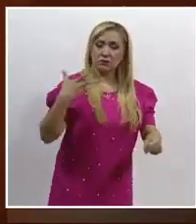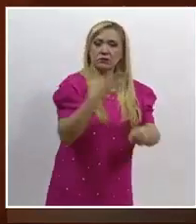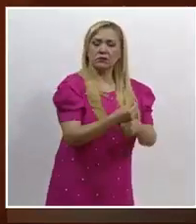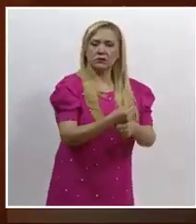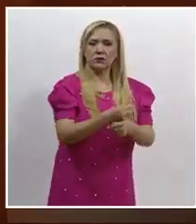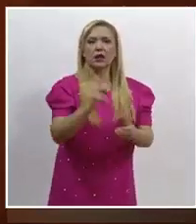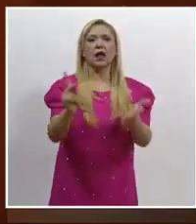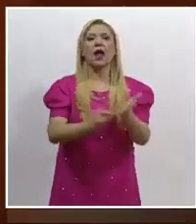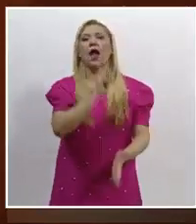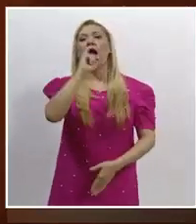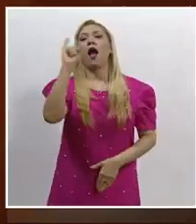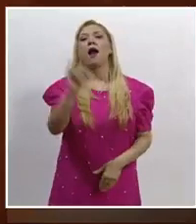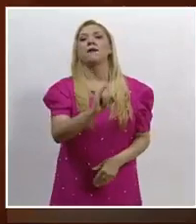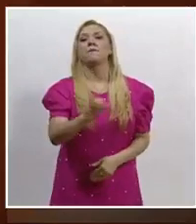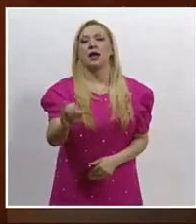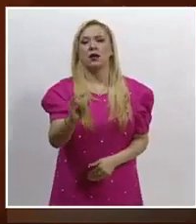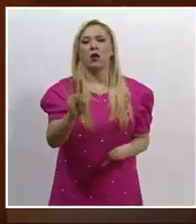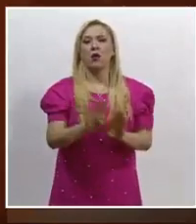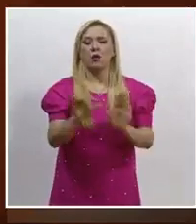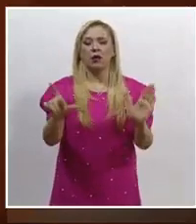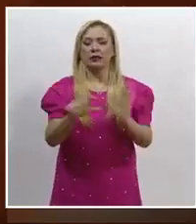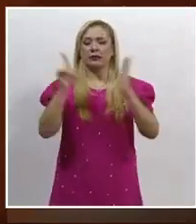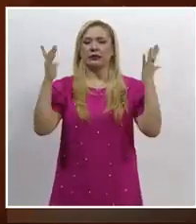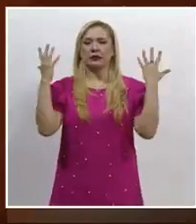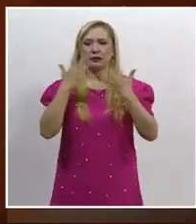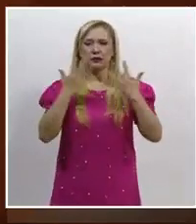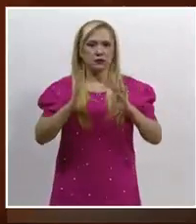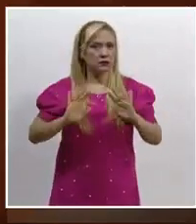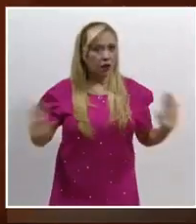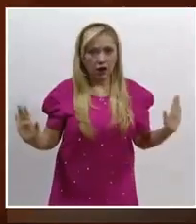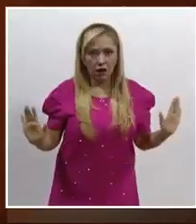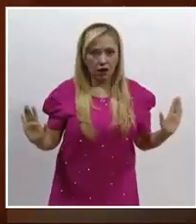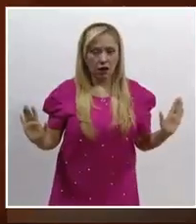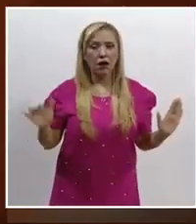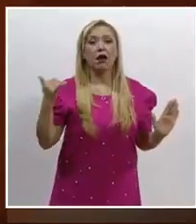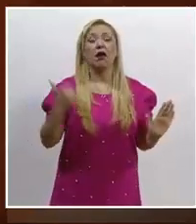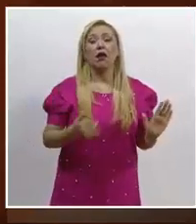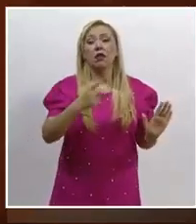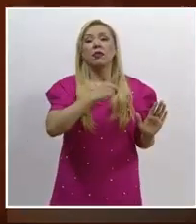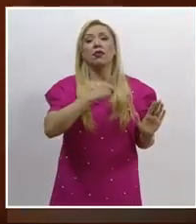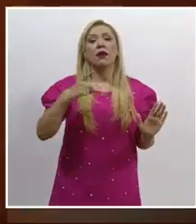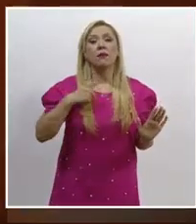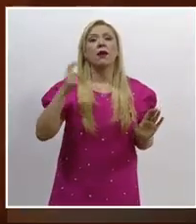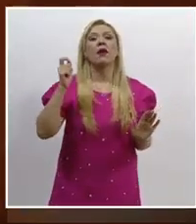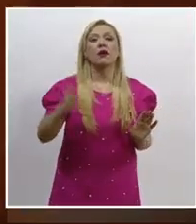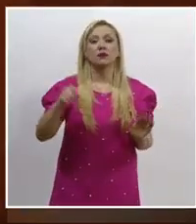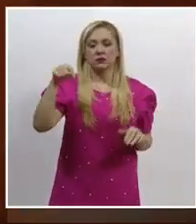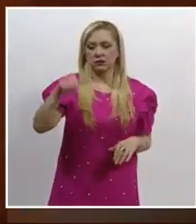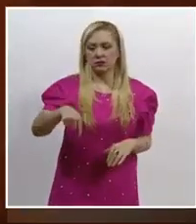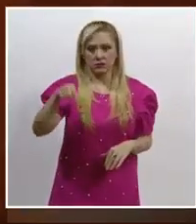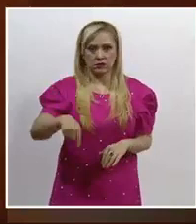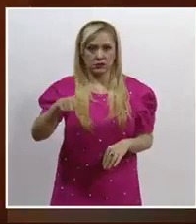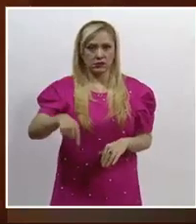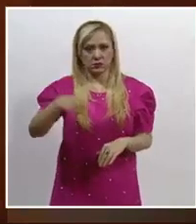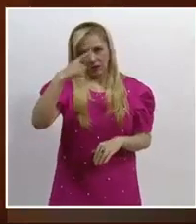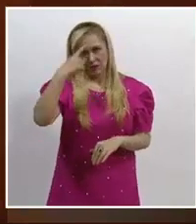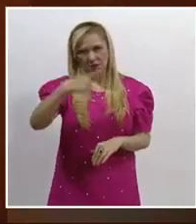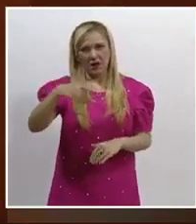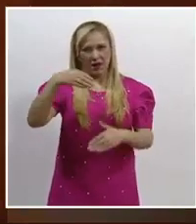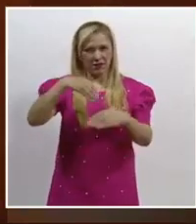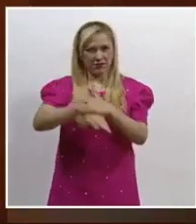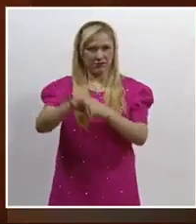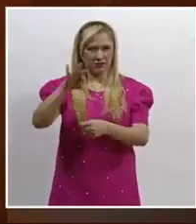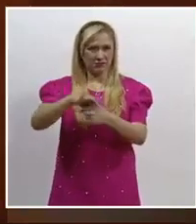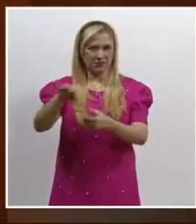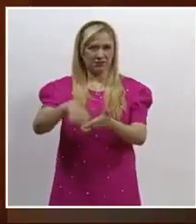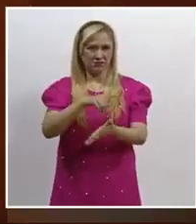garantías de no repetición. Asimismo, deberán comunicar tanto a la Unidad Técnica de lo Contencioso